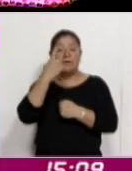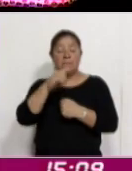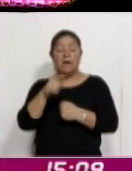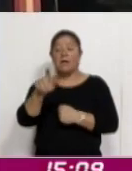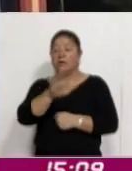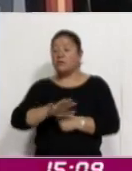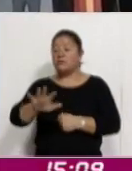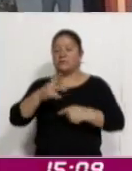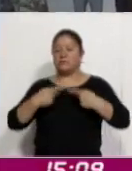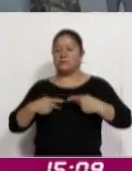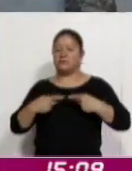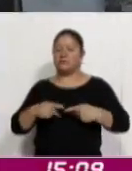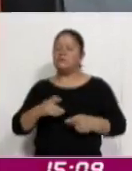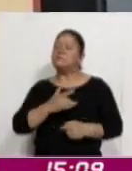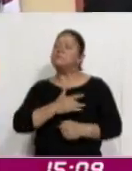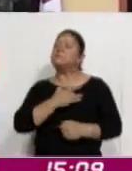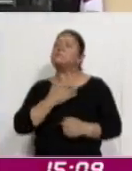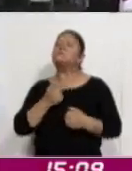consumidores.